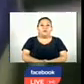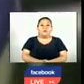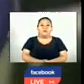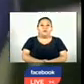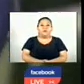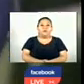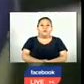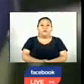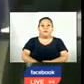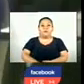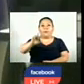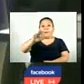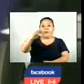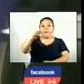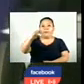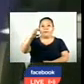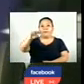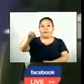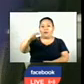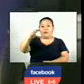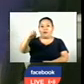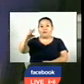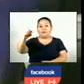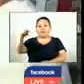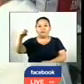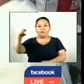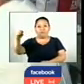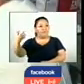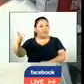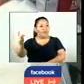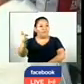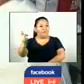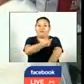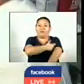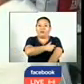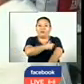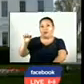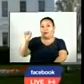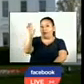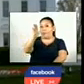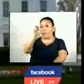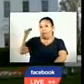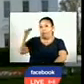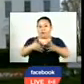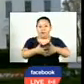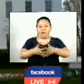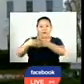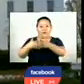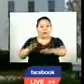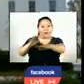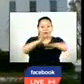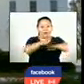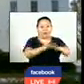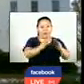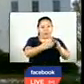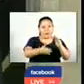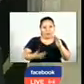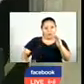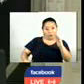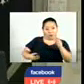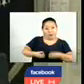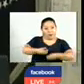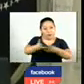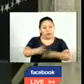300 millones de dosis de vacunas anti-COVID han sido administradas en Estados Unidos reportó este viernes la Casa Blanca